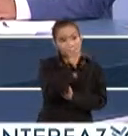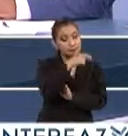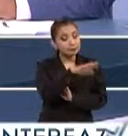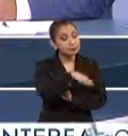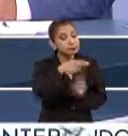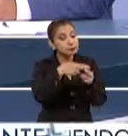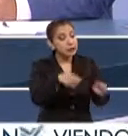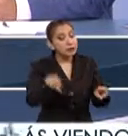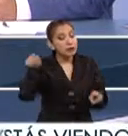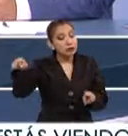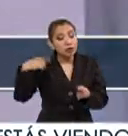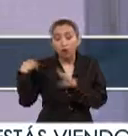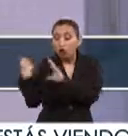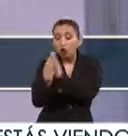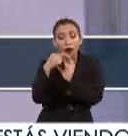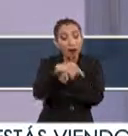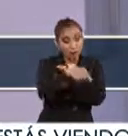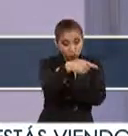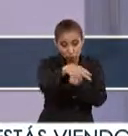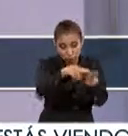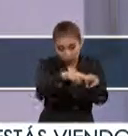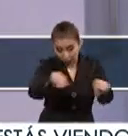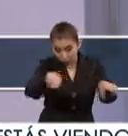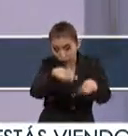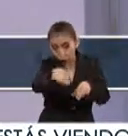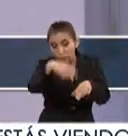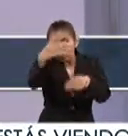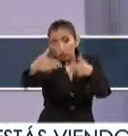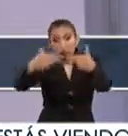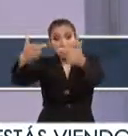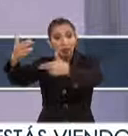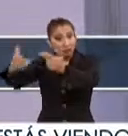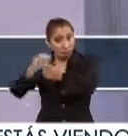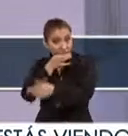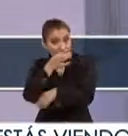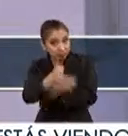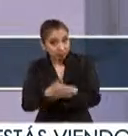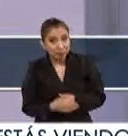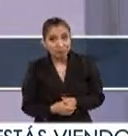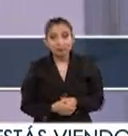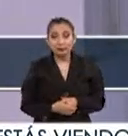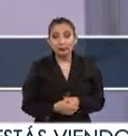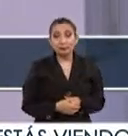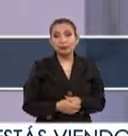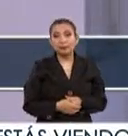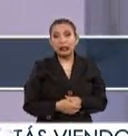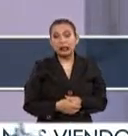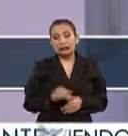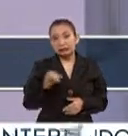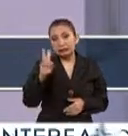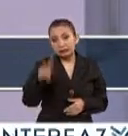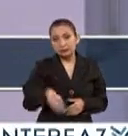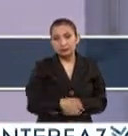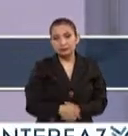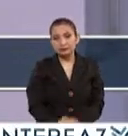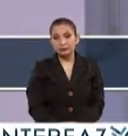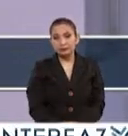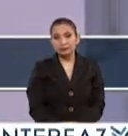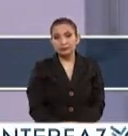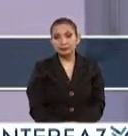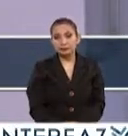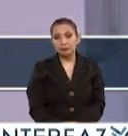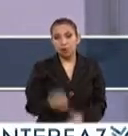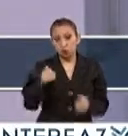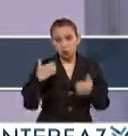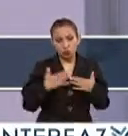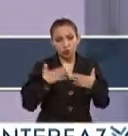mis nietos van a estar enseñando inglés a tus nietos si no te espabilas, si no espabilas. No sé si eso es verdad ya. O sea, yo